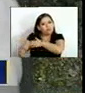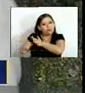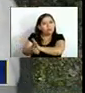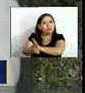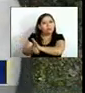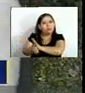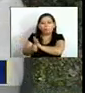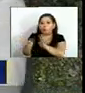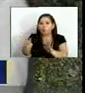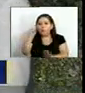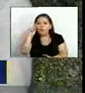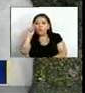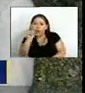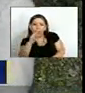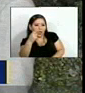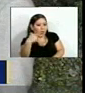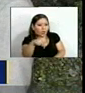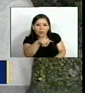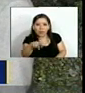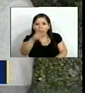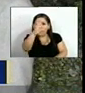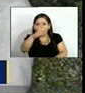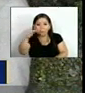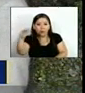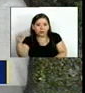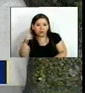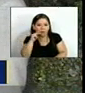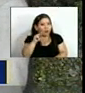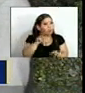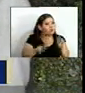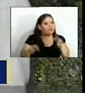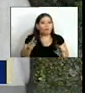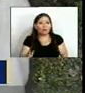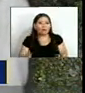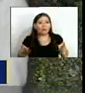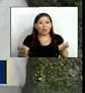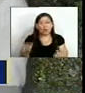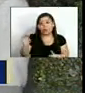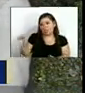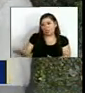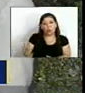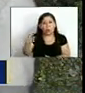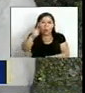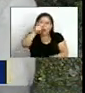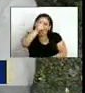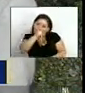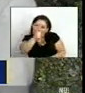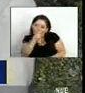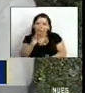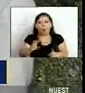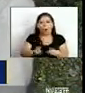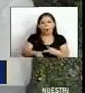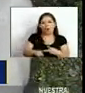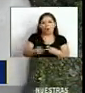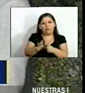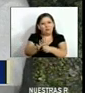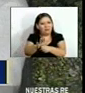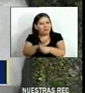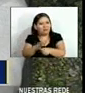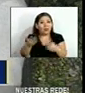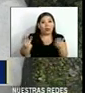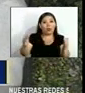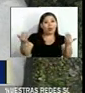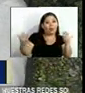está desconectada de la realidad de este país, de la realidad de lo que está sucediendo. Dicen que es una gripita, dicen que es una pandemia,